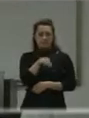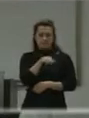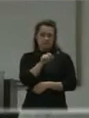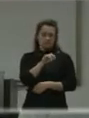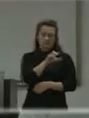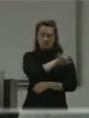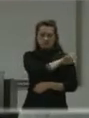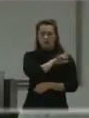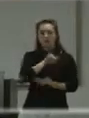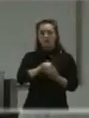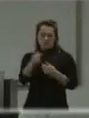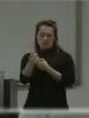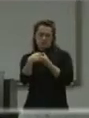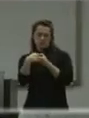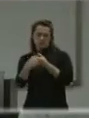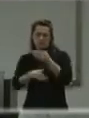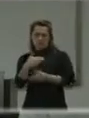el proceso